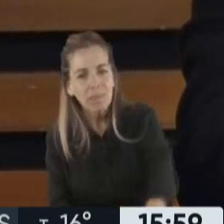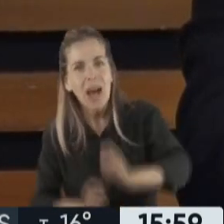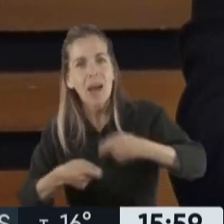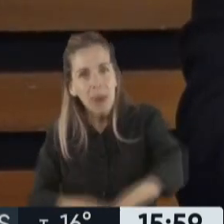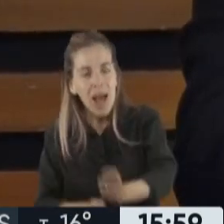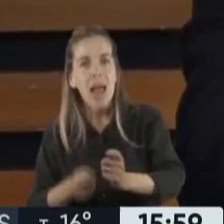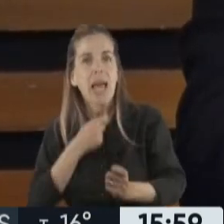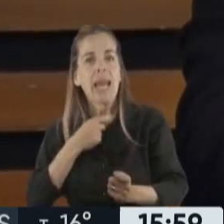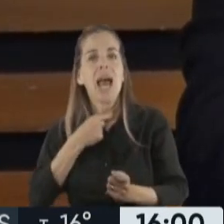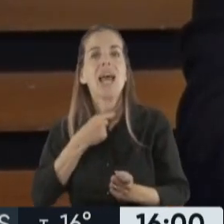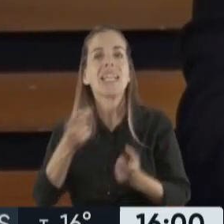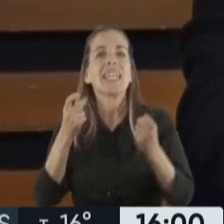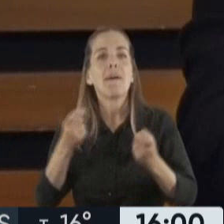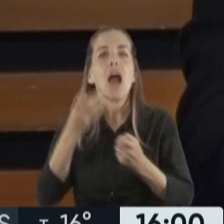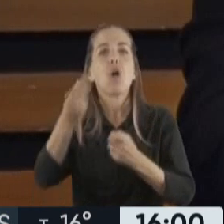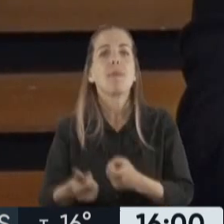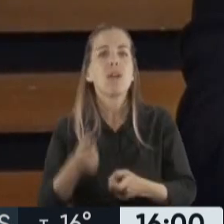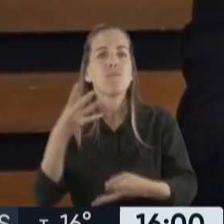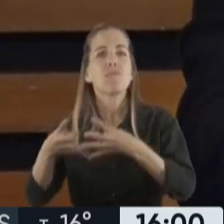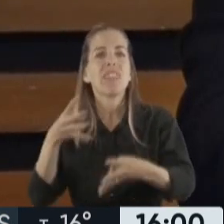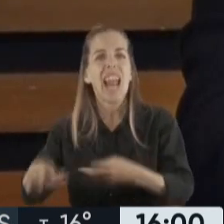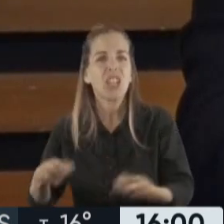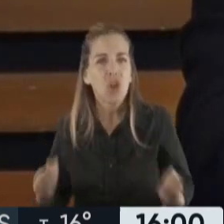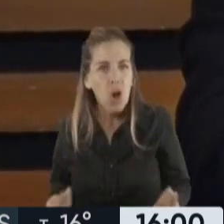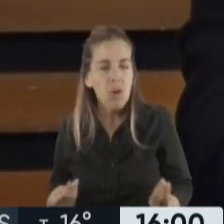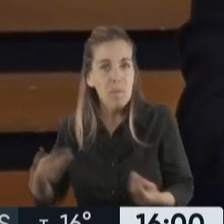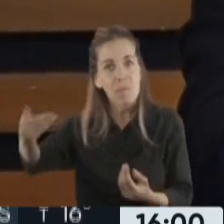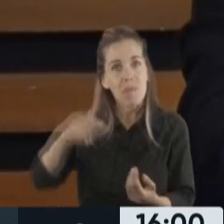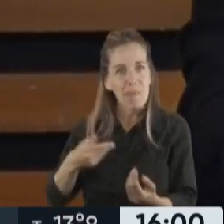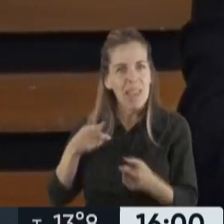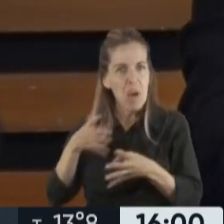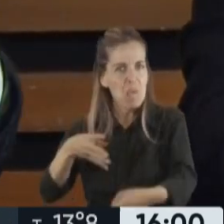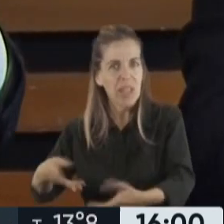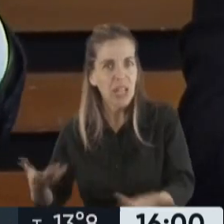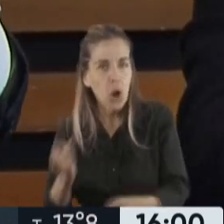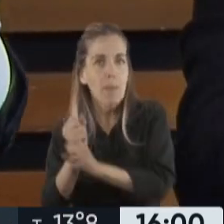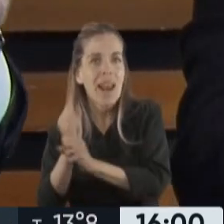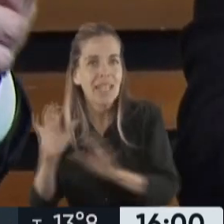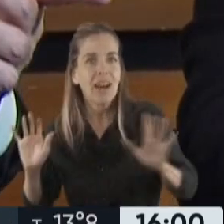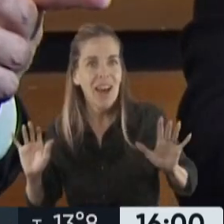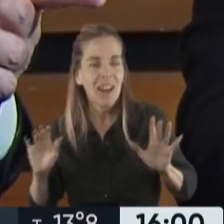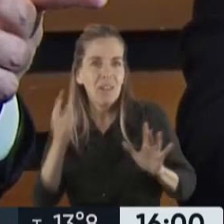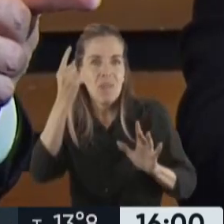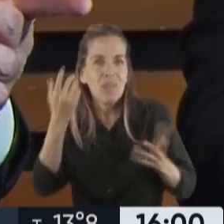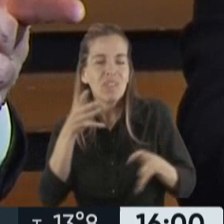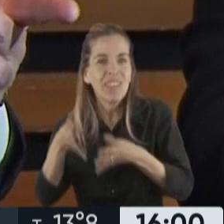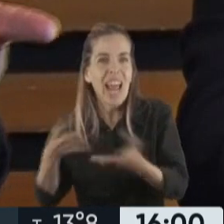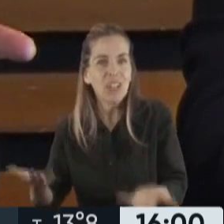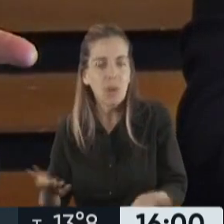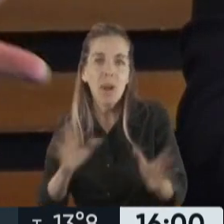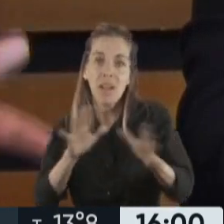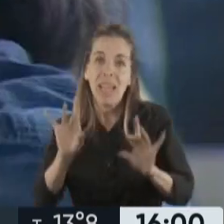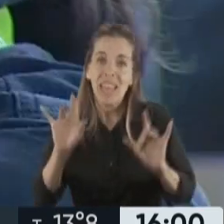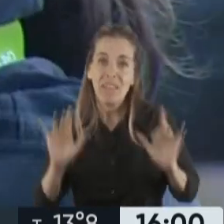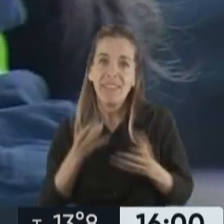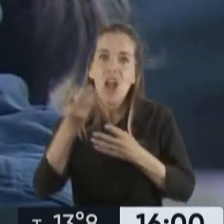y que necesitaba un tractor. Miren lo que me pedía, ¿eh? Un tractor. Claro, pero es muy difícil acceder a un tractor